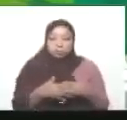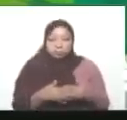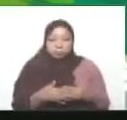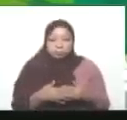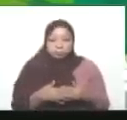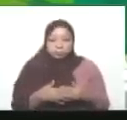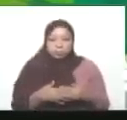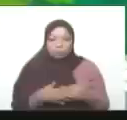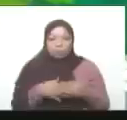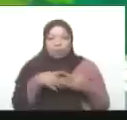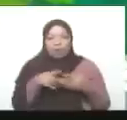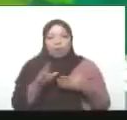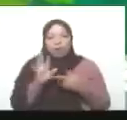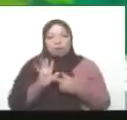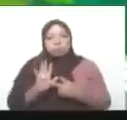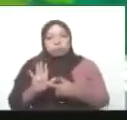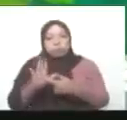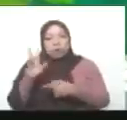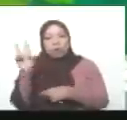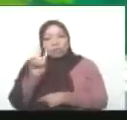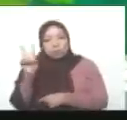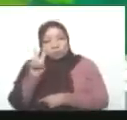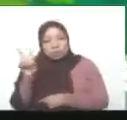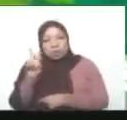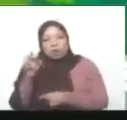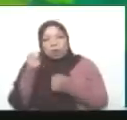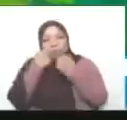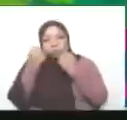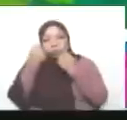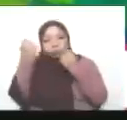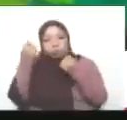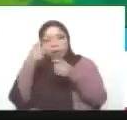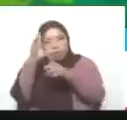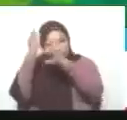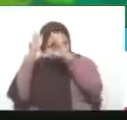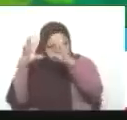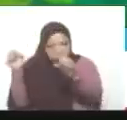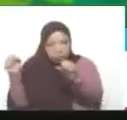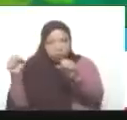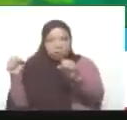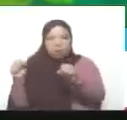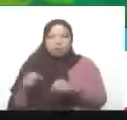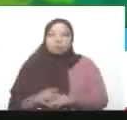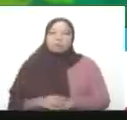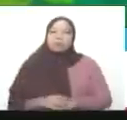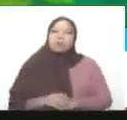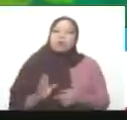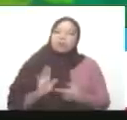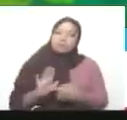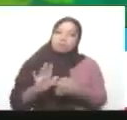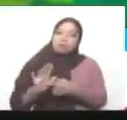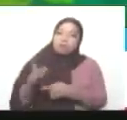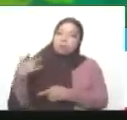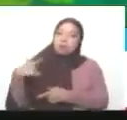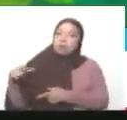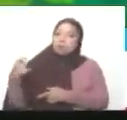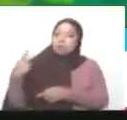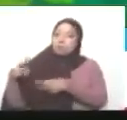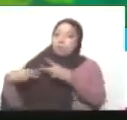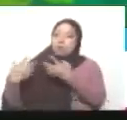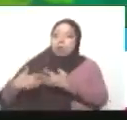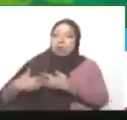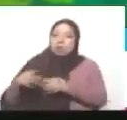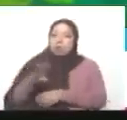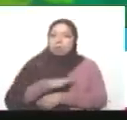cuando Venezuela presenta su protesta diplomática frente a Guyana por pretender entregar el